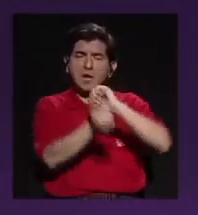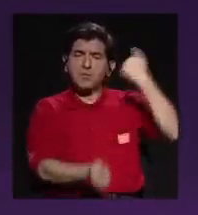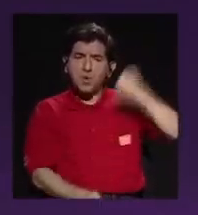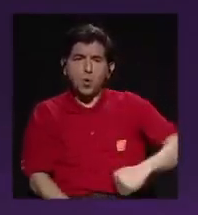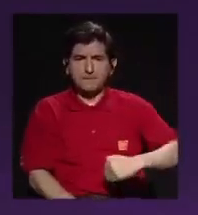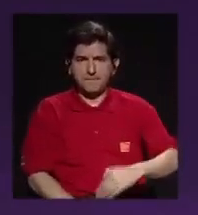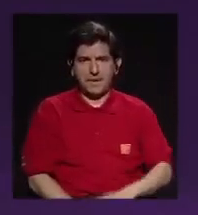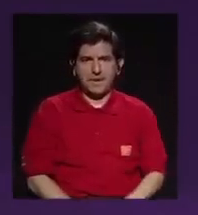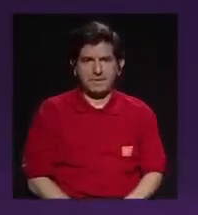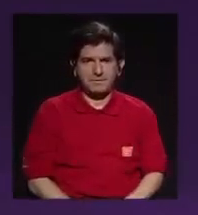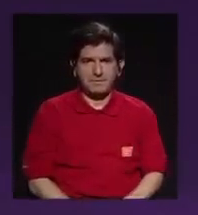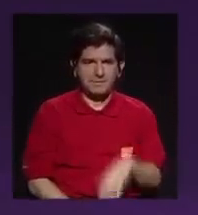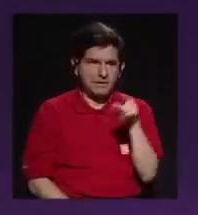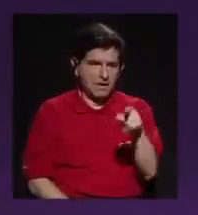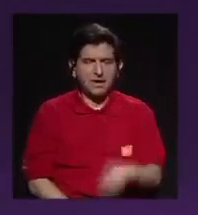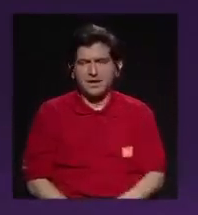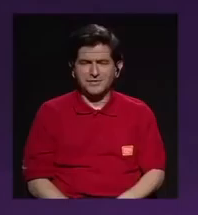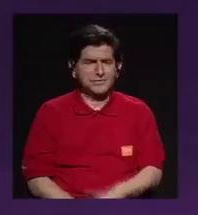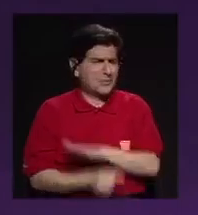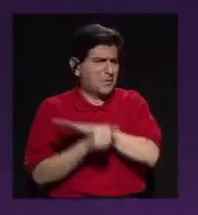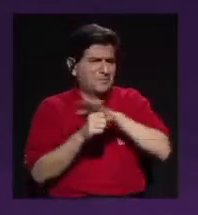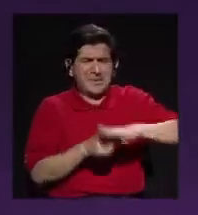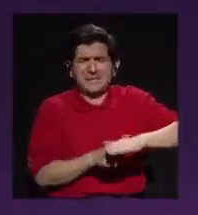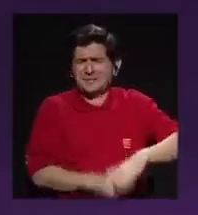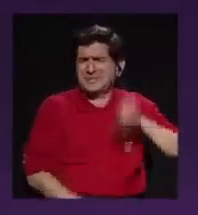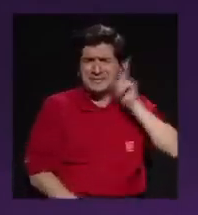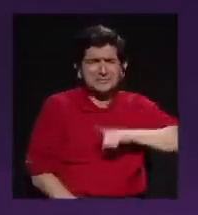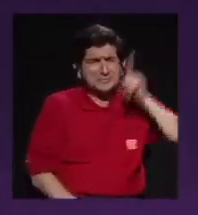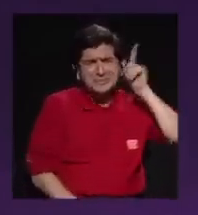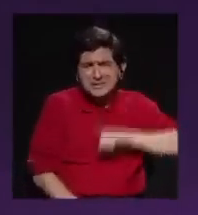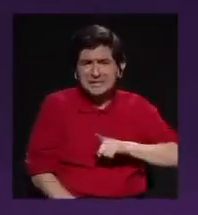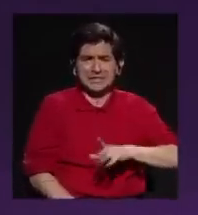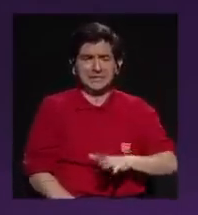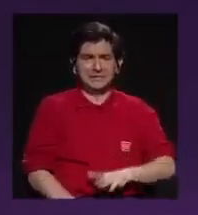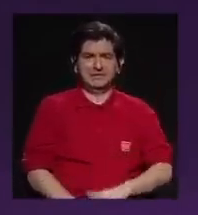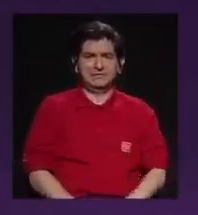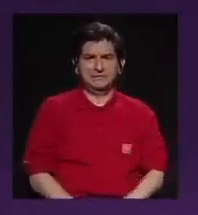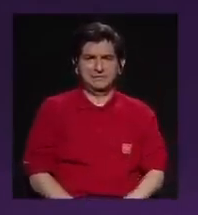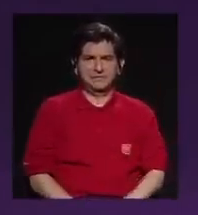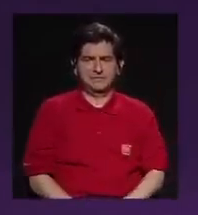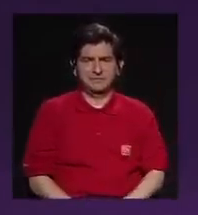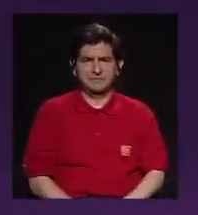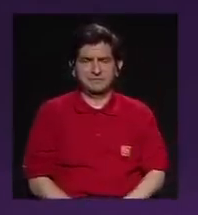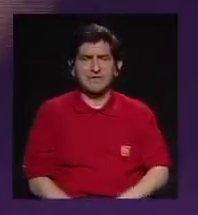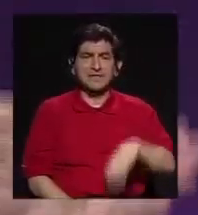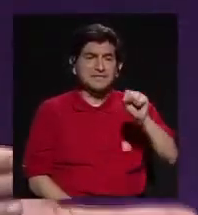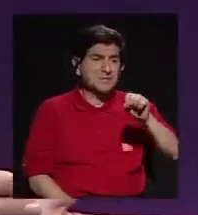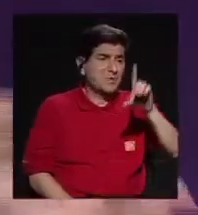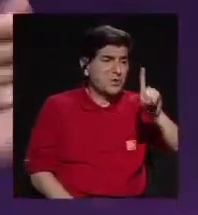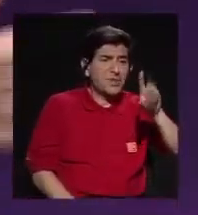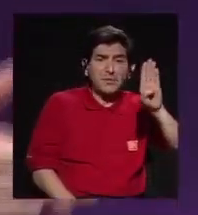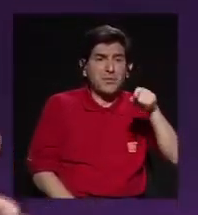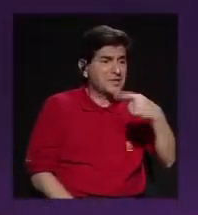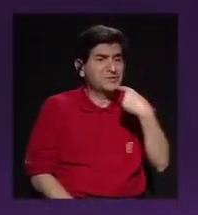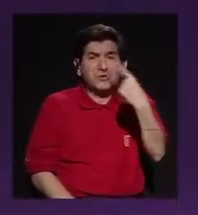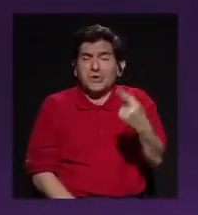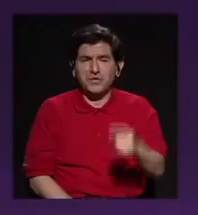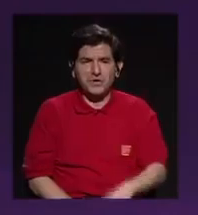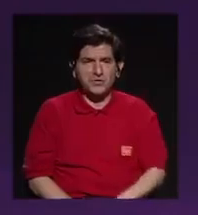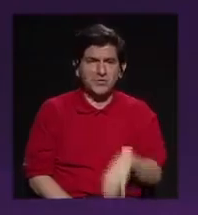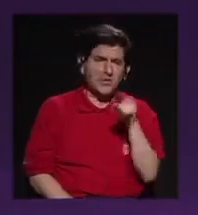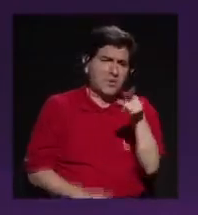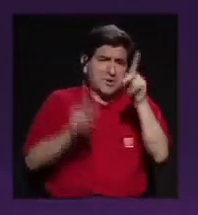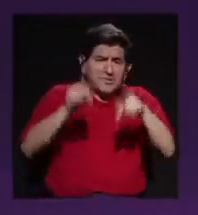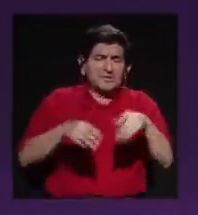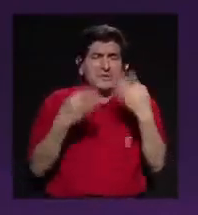hombre. Es decir, eso es una absoluta falacia y además es una mentira. Ni siquiera Simone de Beauvoir dijo eso, como dice ese